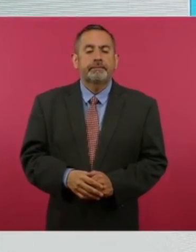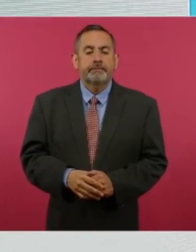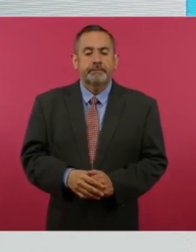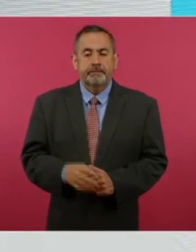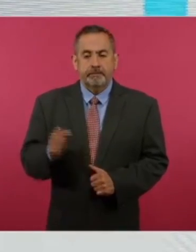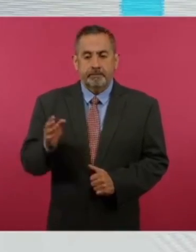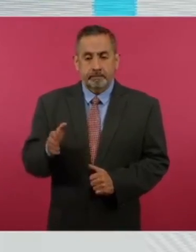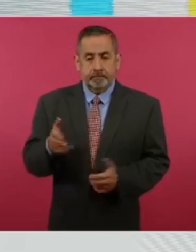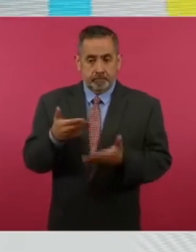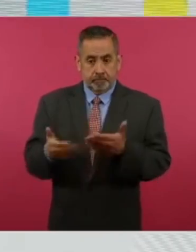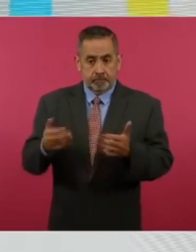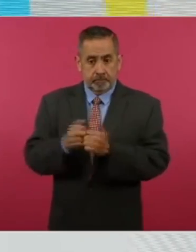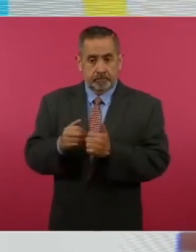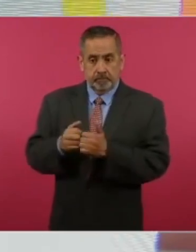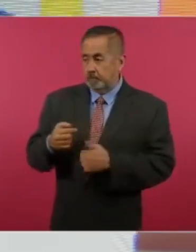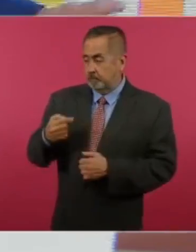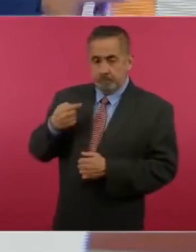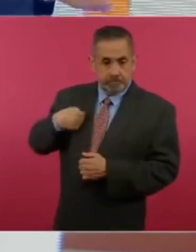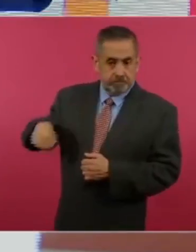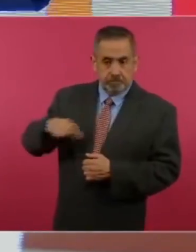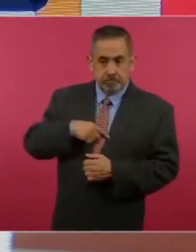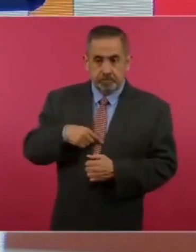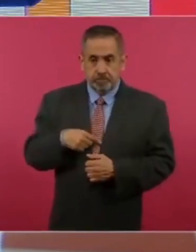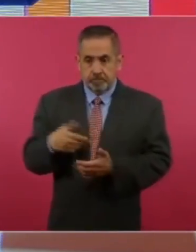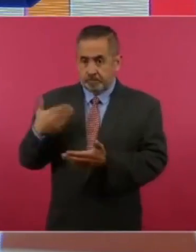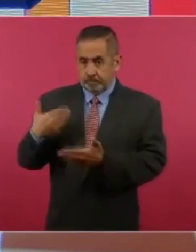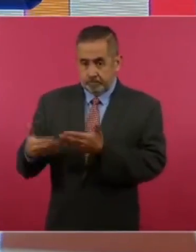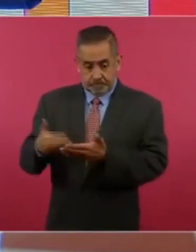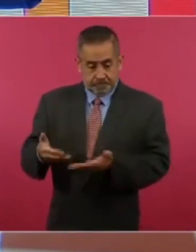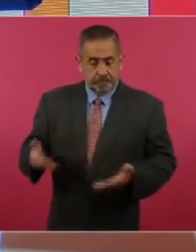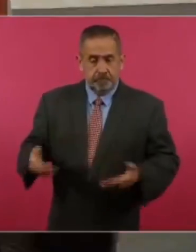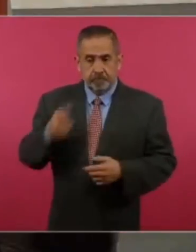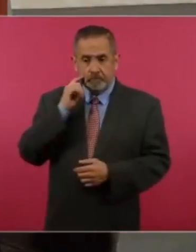Y este es con nosotros. Hasta el 22.